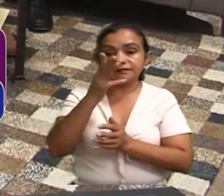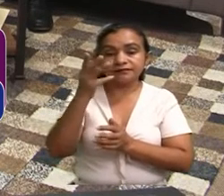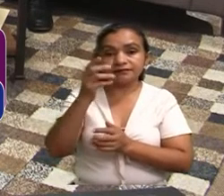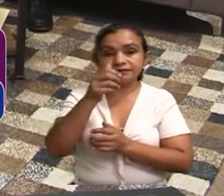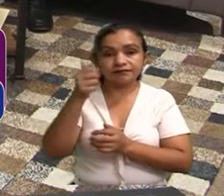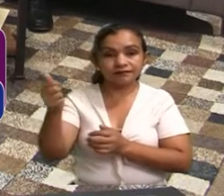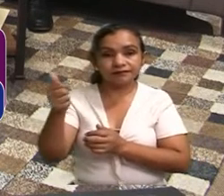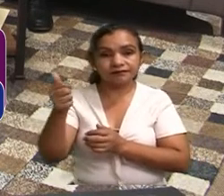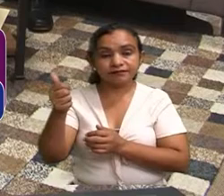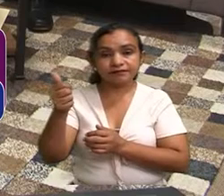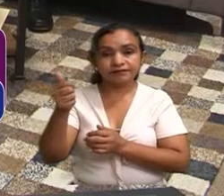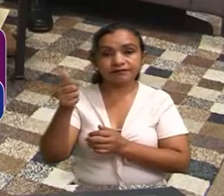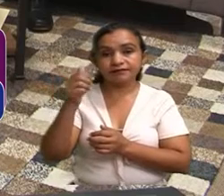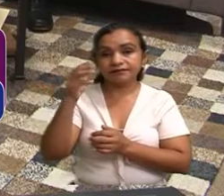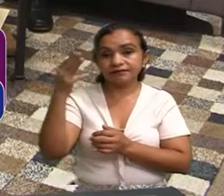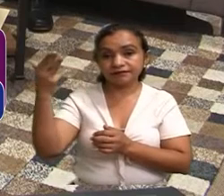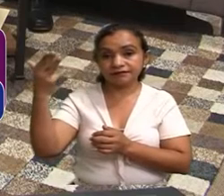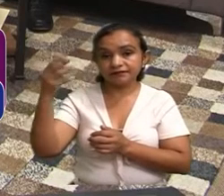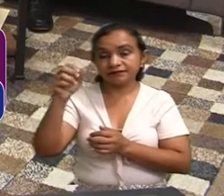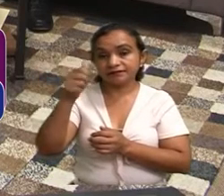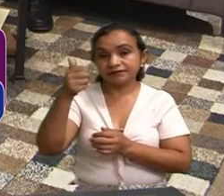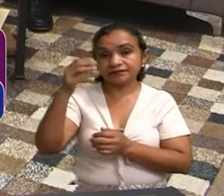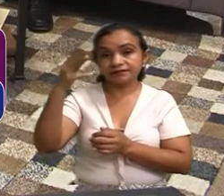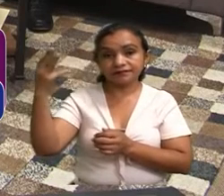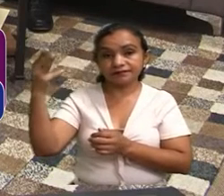nosotros tenemos nuestro programa histórico,